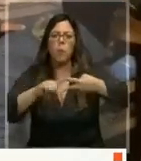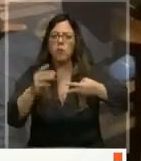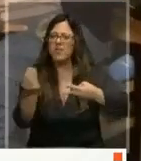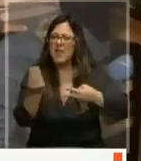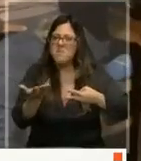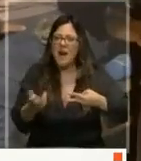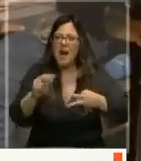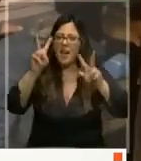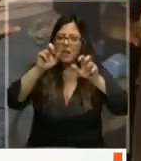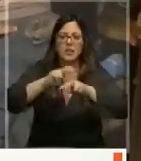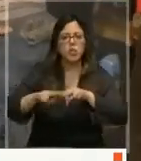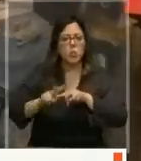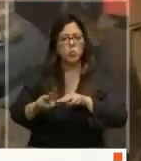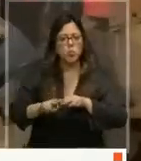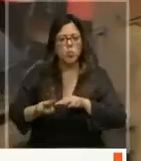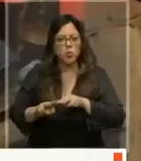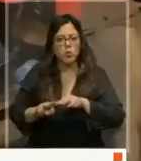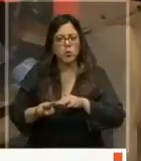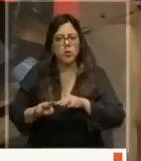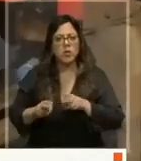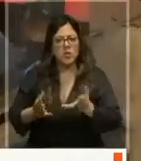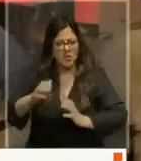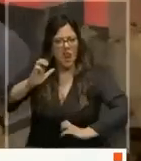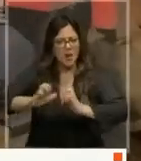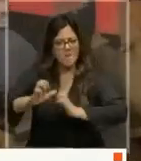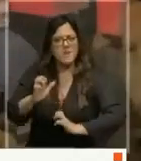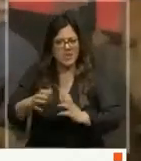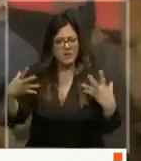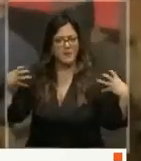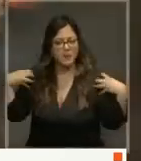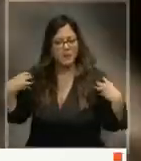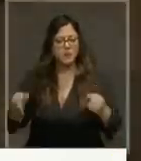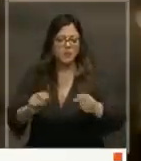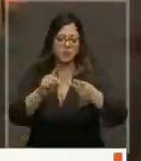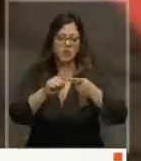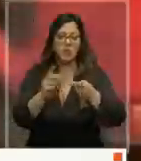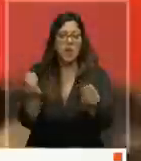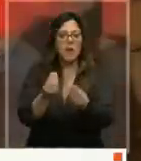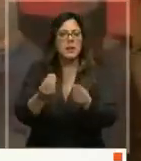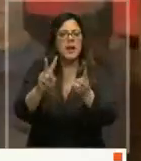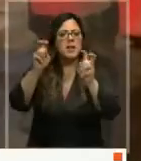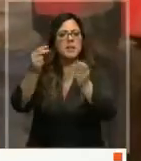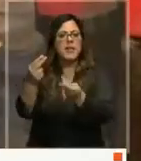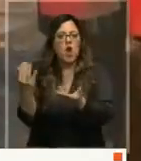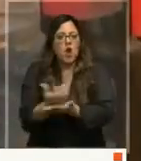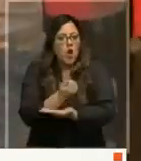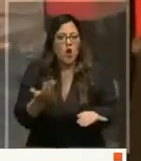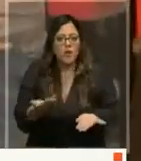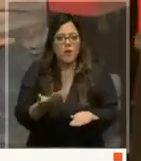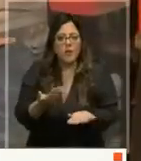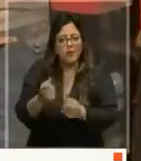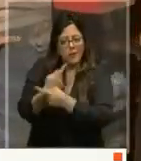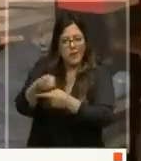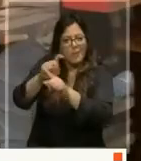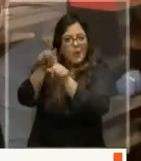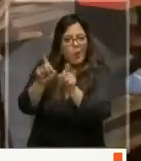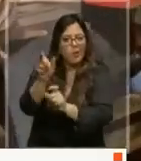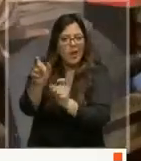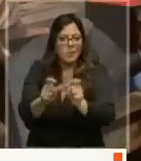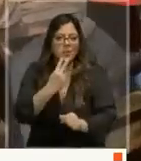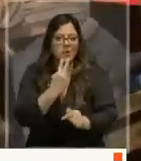la solución que tiene que implementar la empresa? Y lo segundo, ¿qué va a pasar con los cobros? Que es otra pregunta que se hacen los usuarios,